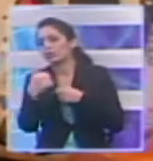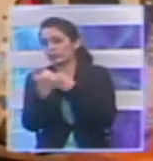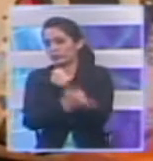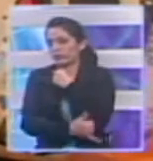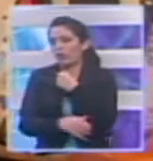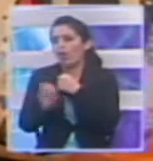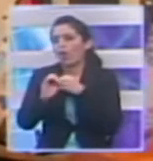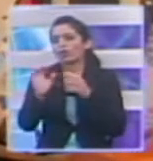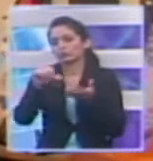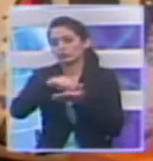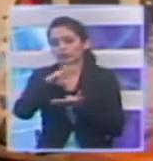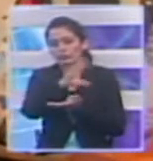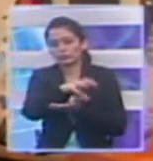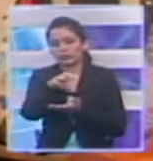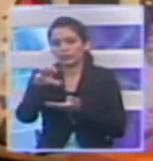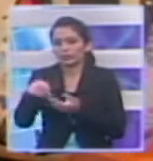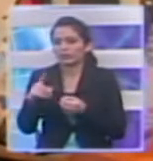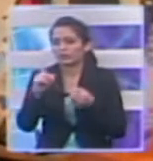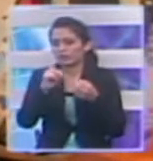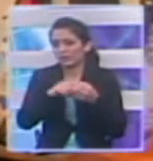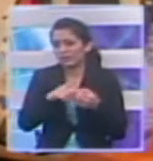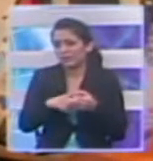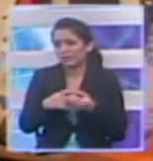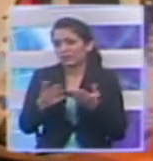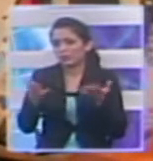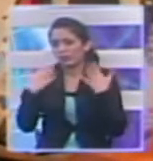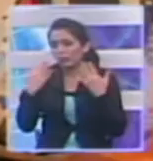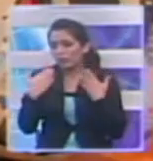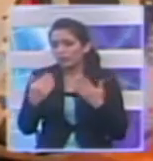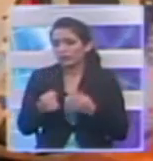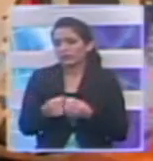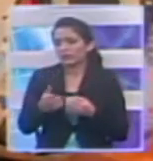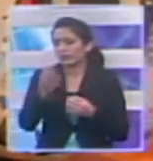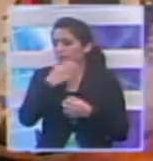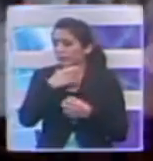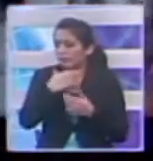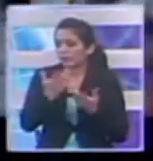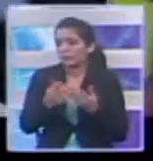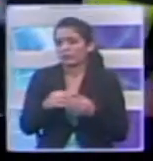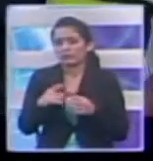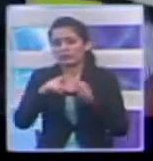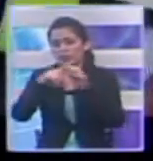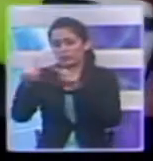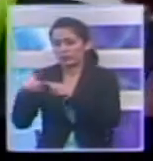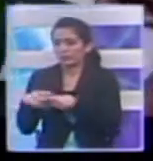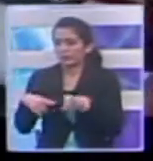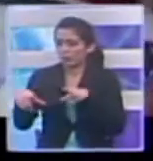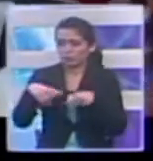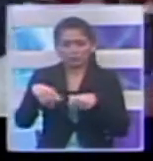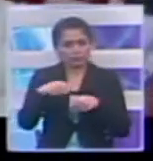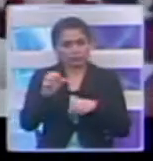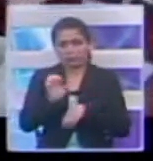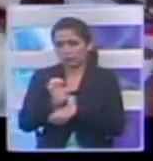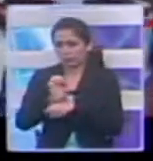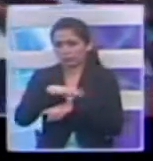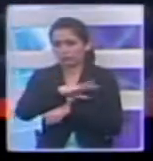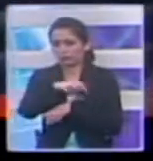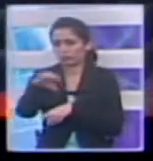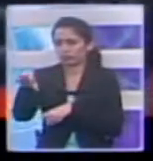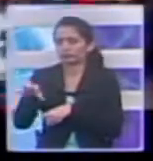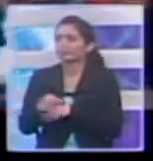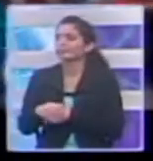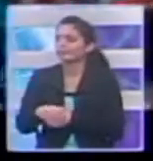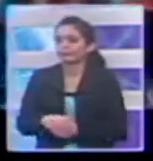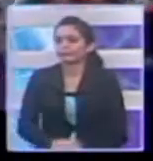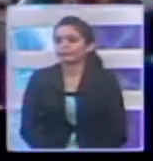de Cotacachi, de Otavalo, de Quito, de Guayaquil, de Ambato, de la ciudad de Pelileo. ¡Ay, qué lindo! Uh-huh. A nivel de todos los rincones del país, sí, entonces.